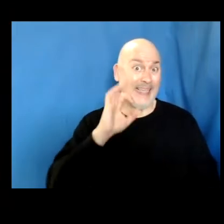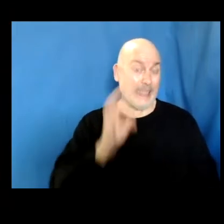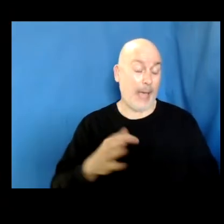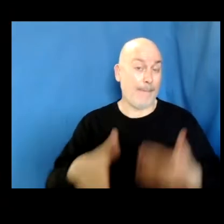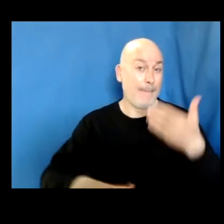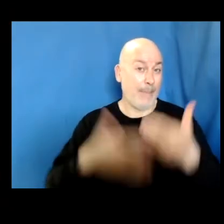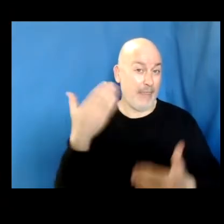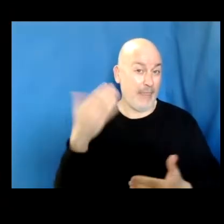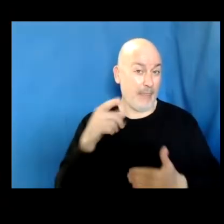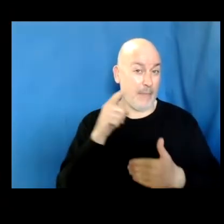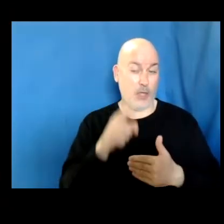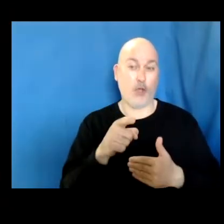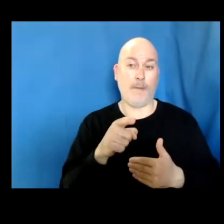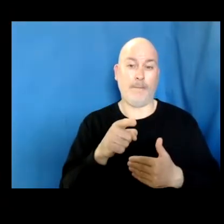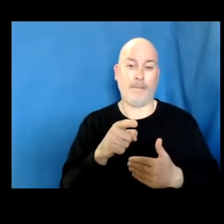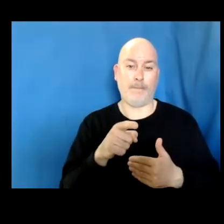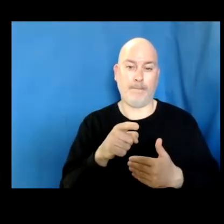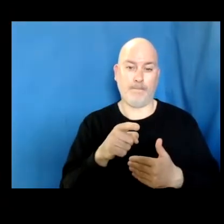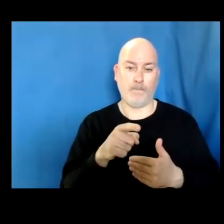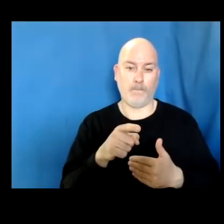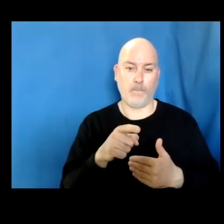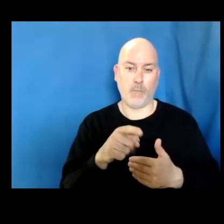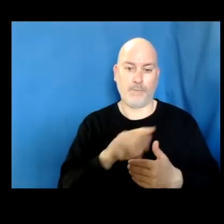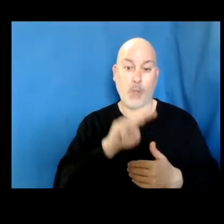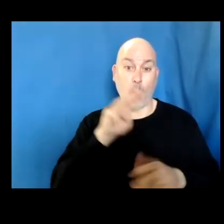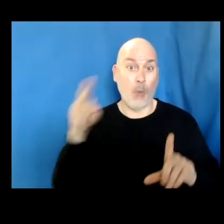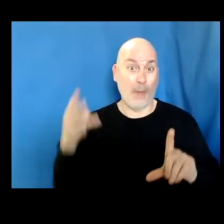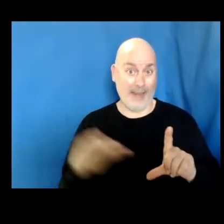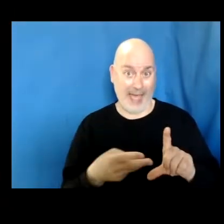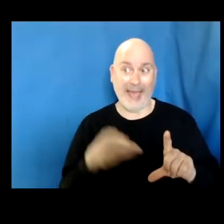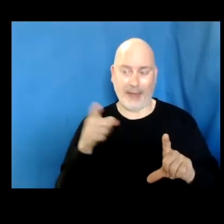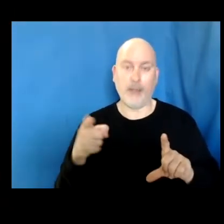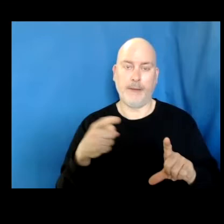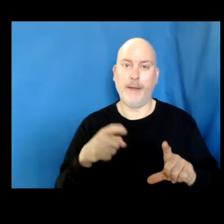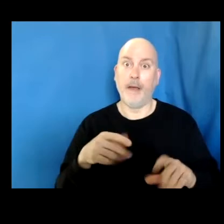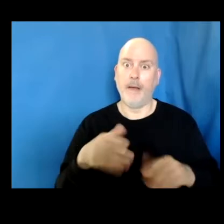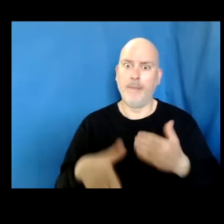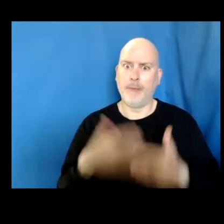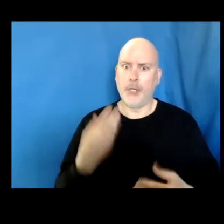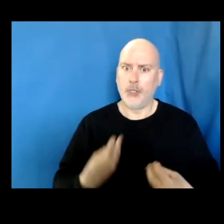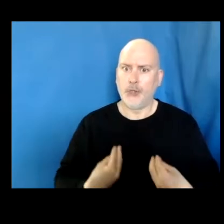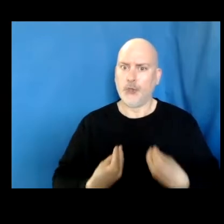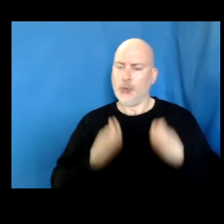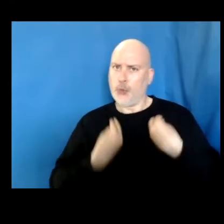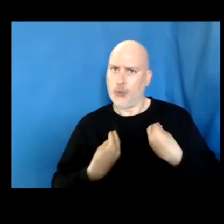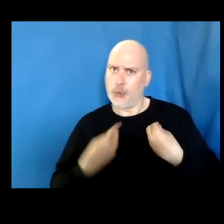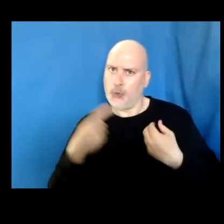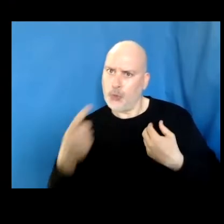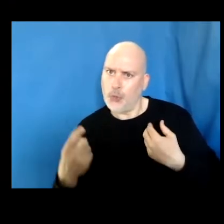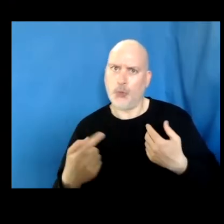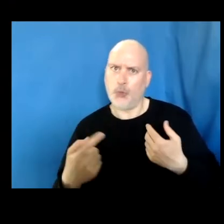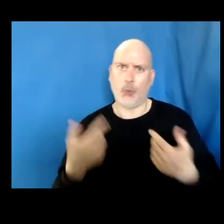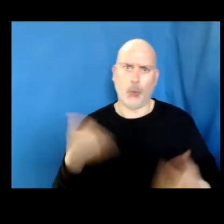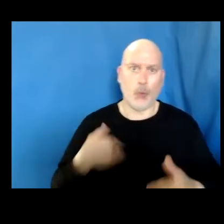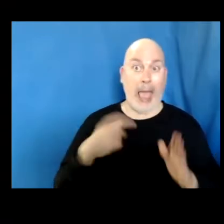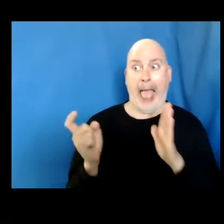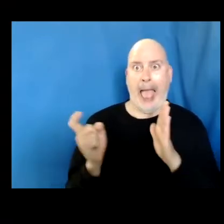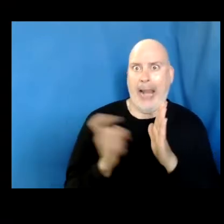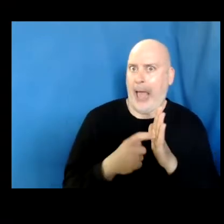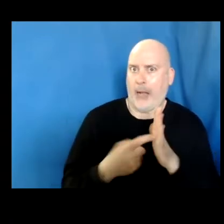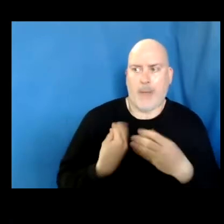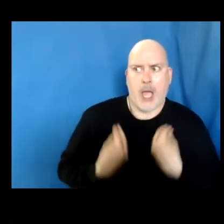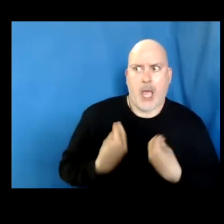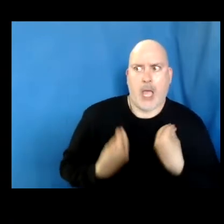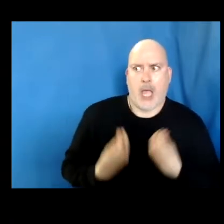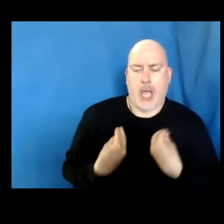webinar podríamos tener un poco de susto sobre los síntomas de alarma más frecuentes,